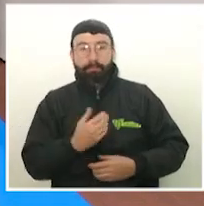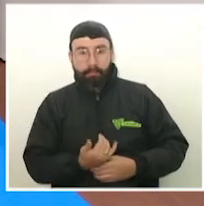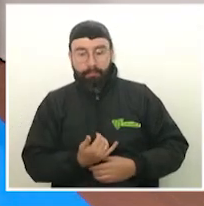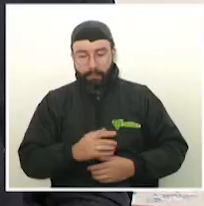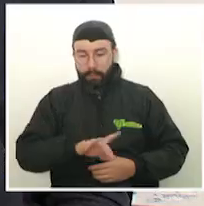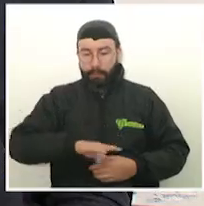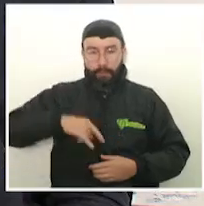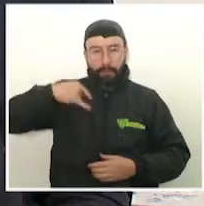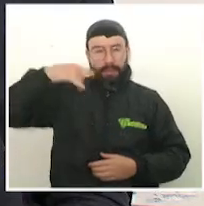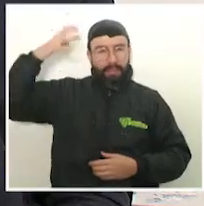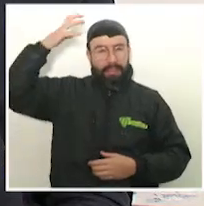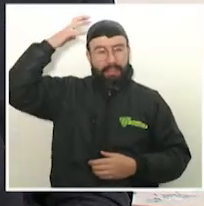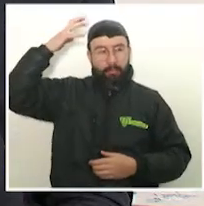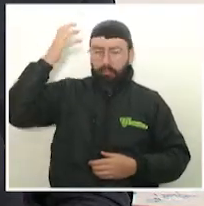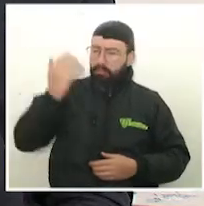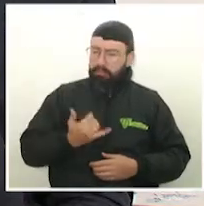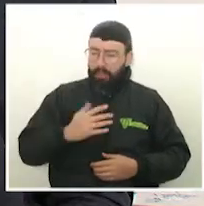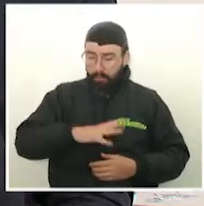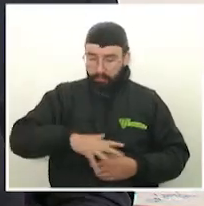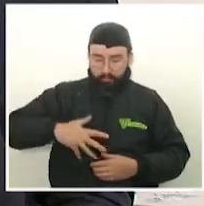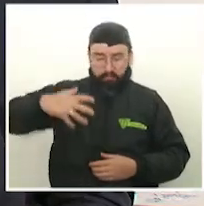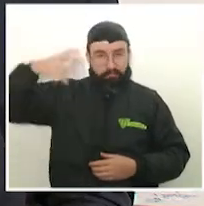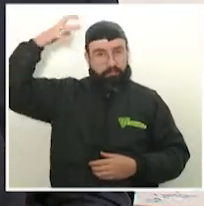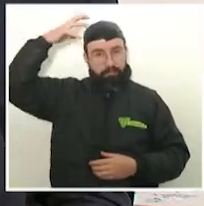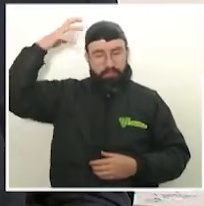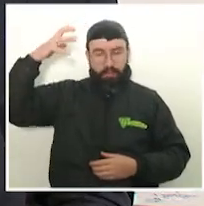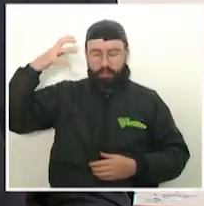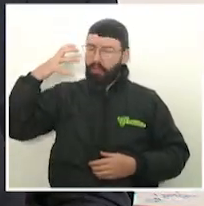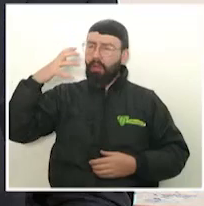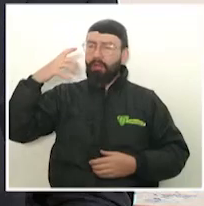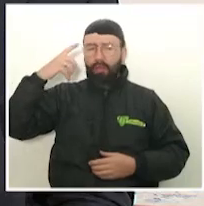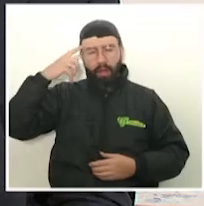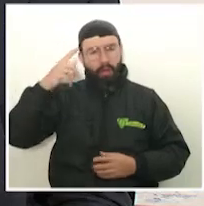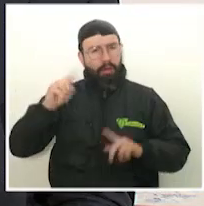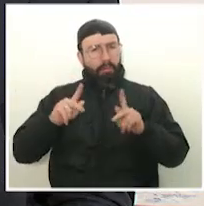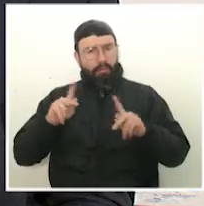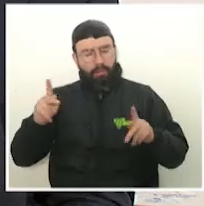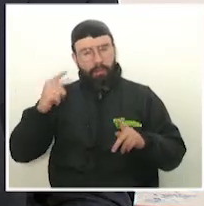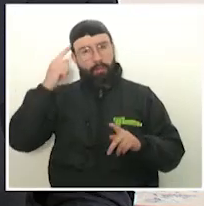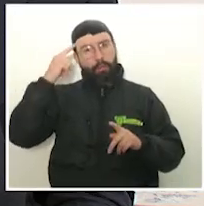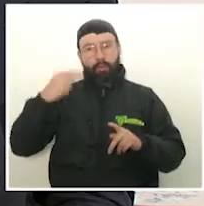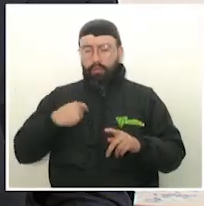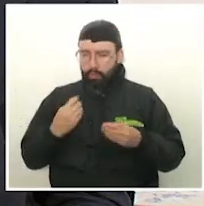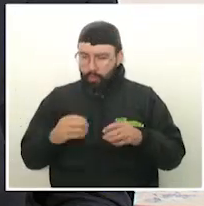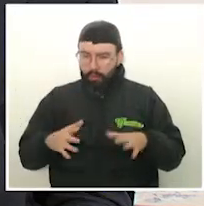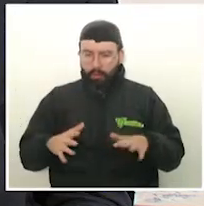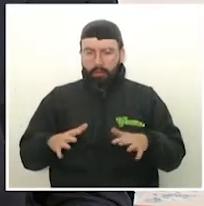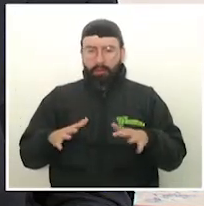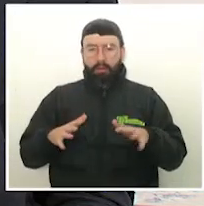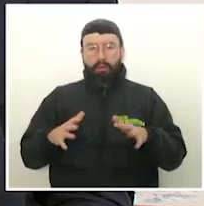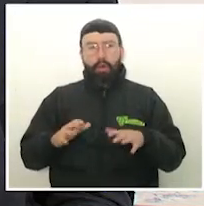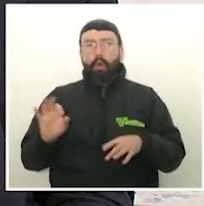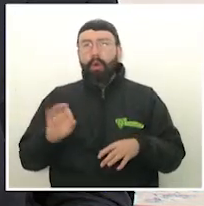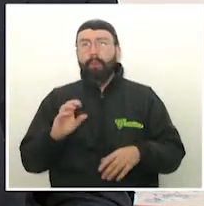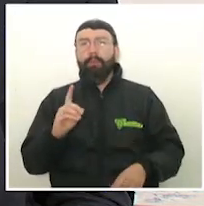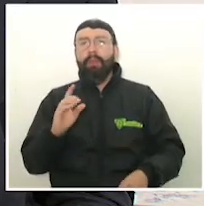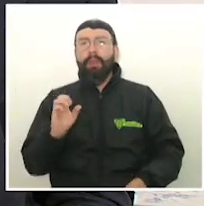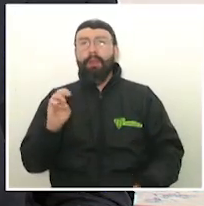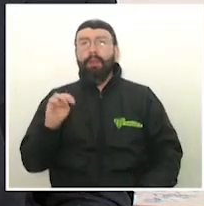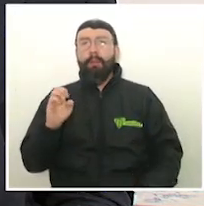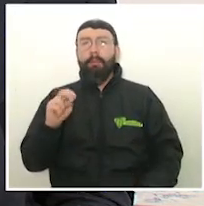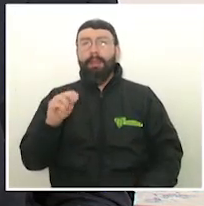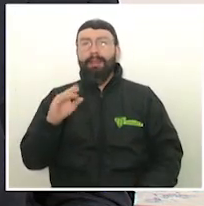Y cuando ya tenemos esto acá, la gente dice, ay, tan raro, porque tanto Parkinson, tanta demencia senil,